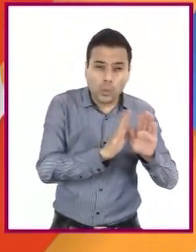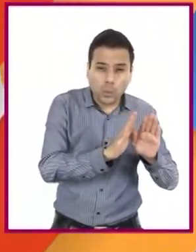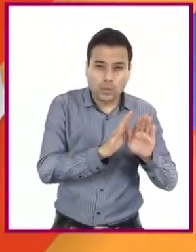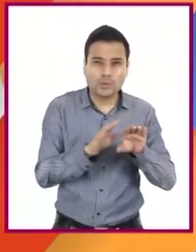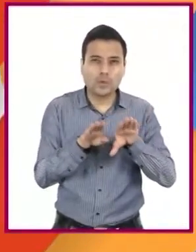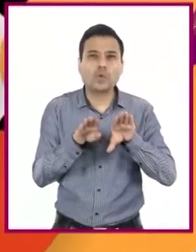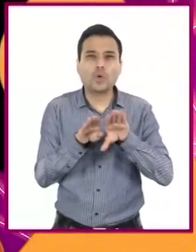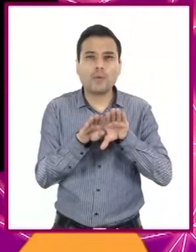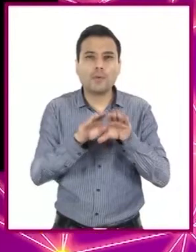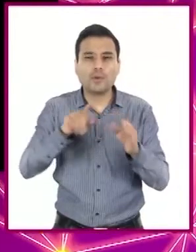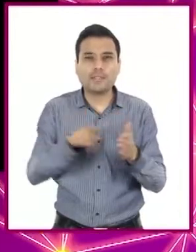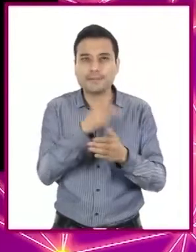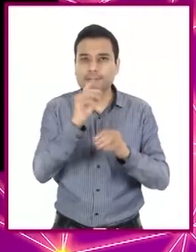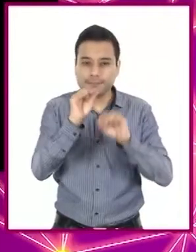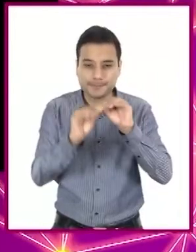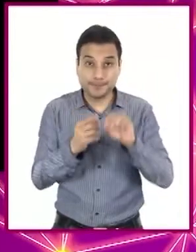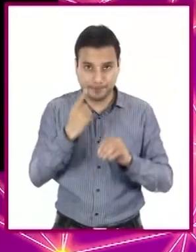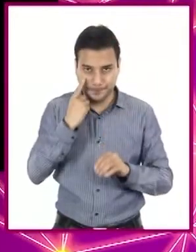significado.